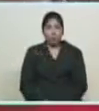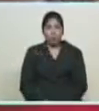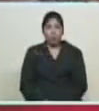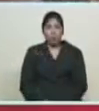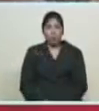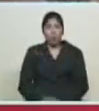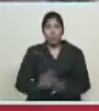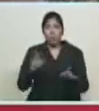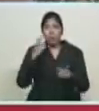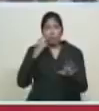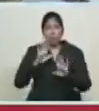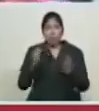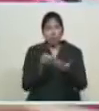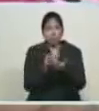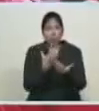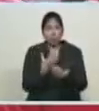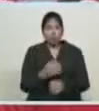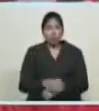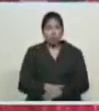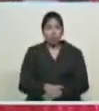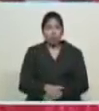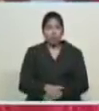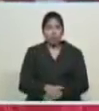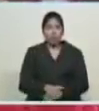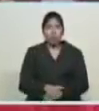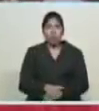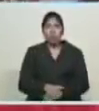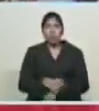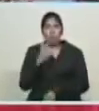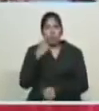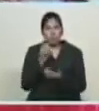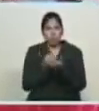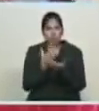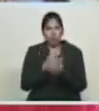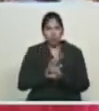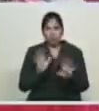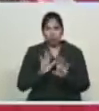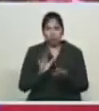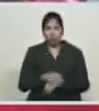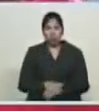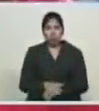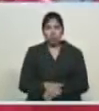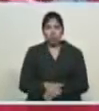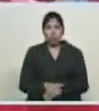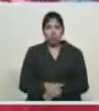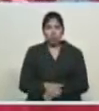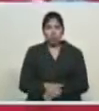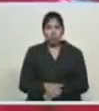Aquí le llegó, mira. Acércale, Bencir, un micrófono.